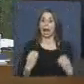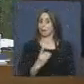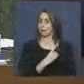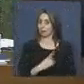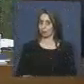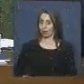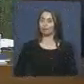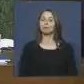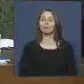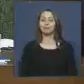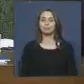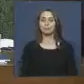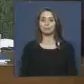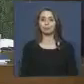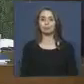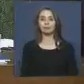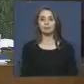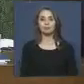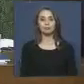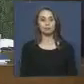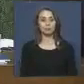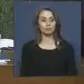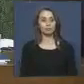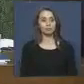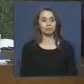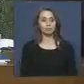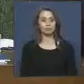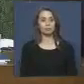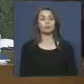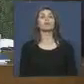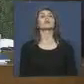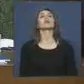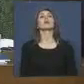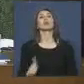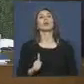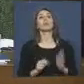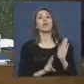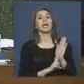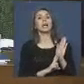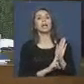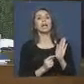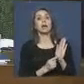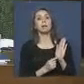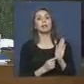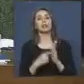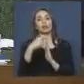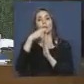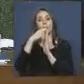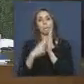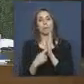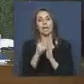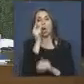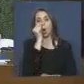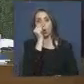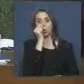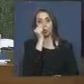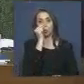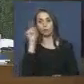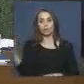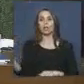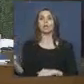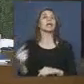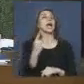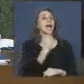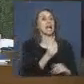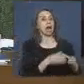Diputados. Haciendo uso del reglamento del mes de octubre que le corresponde a